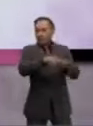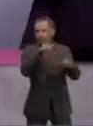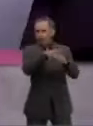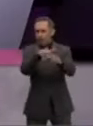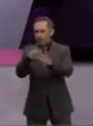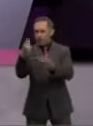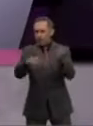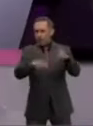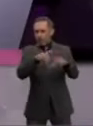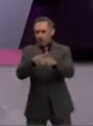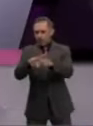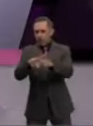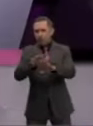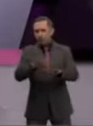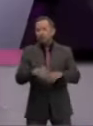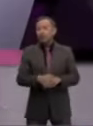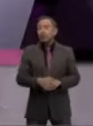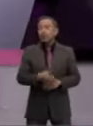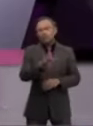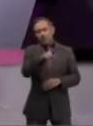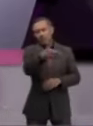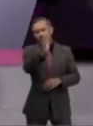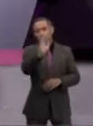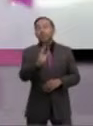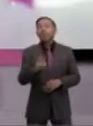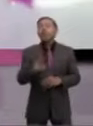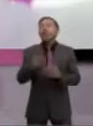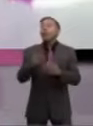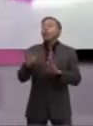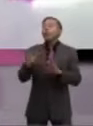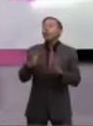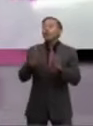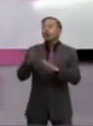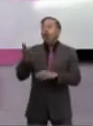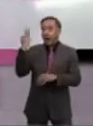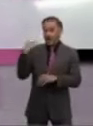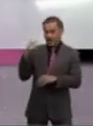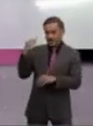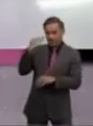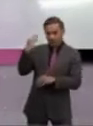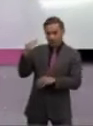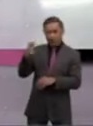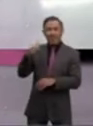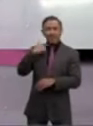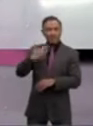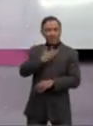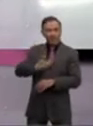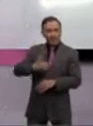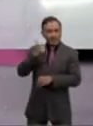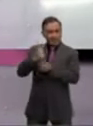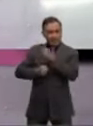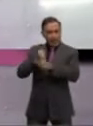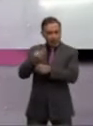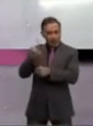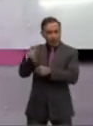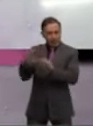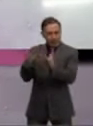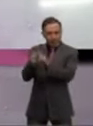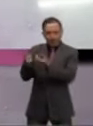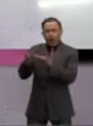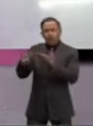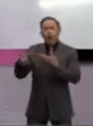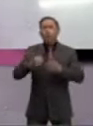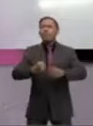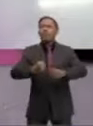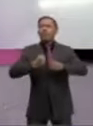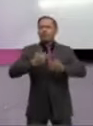Juncal. Bueno, yo entiendo que usted, como trabajaba en sexenios panistas, está acostumbrado a que no existan división de poderes.